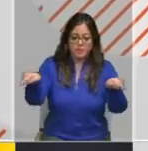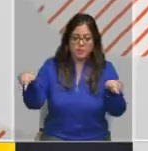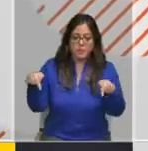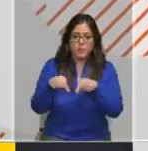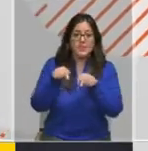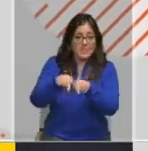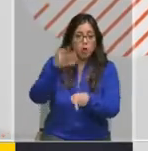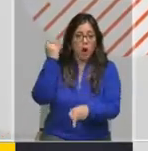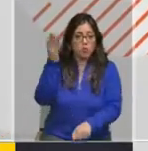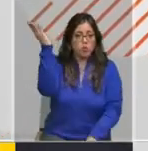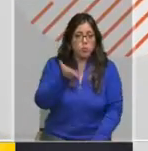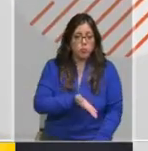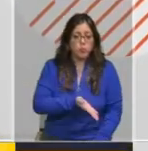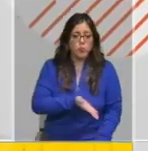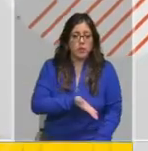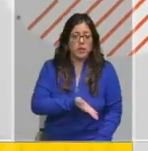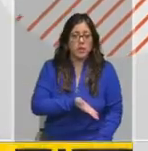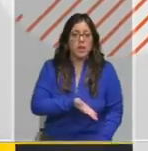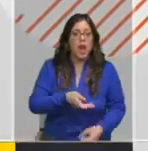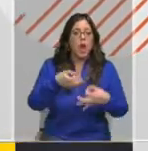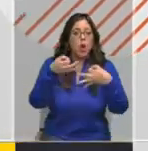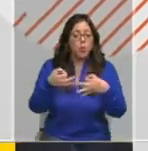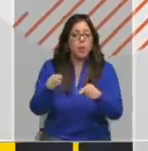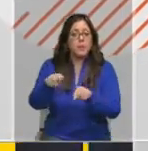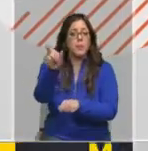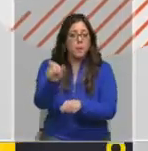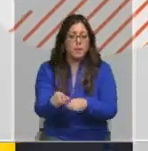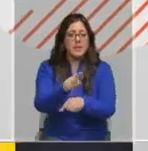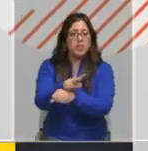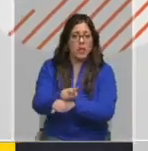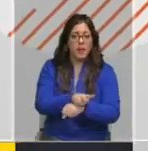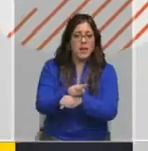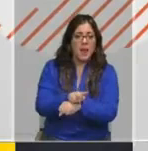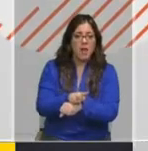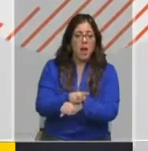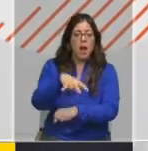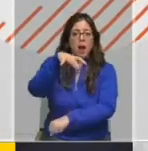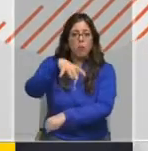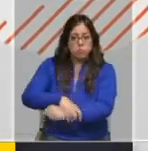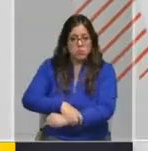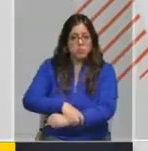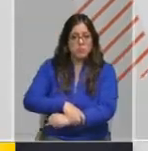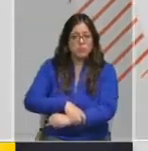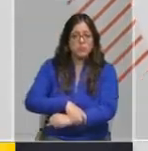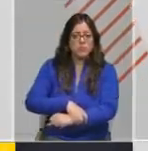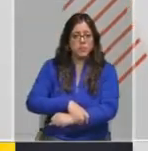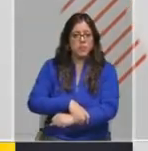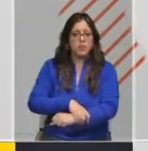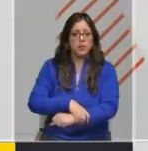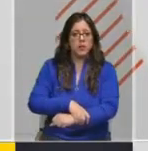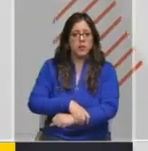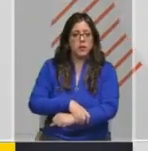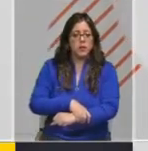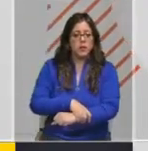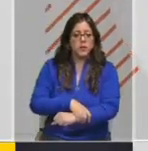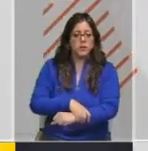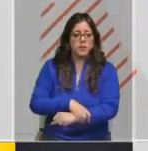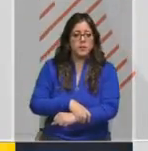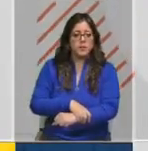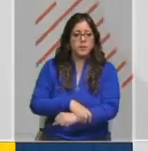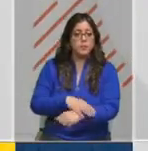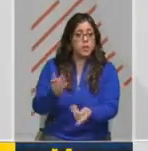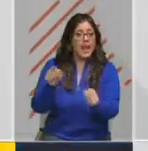encontraba clausurada, donde el administrador fue detenido por esta situación, ¿no es cierto?, por el